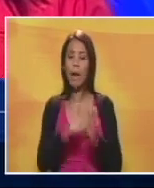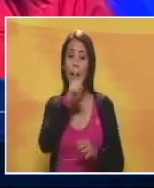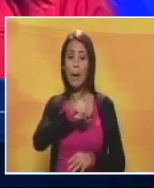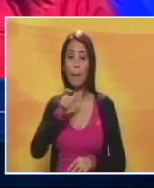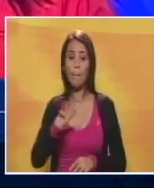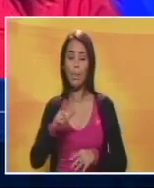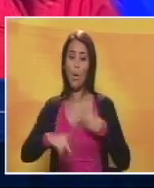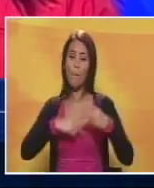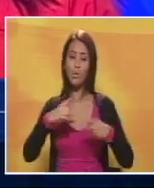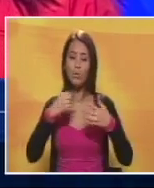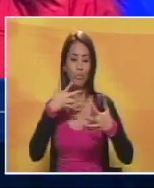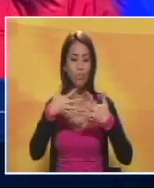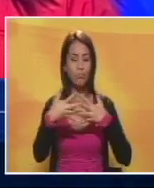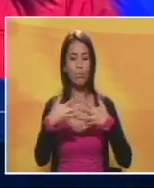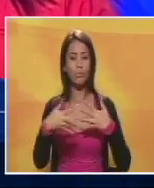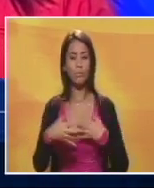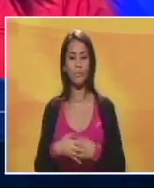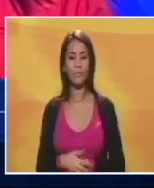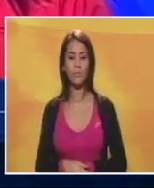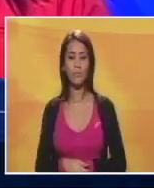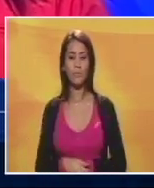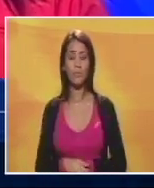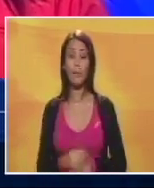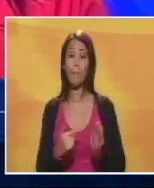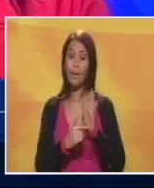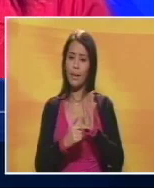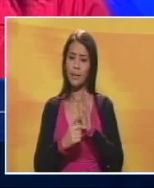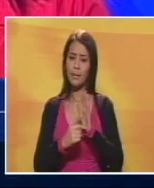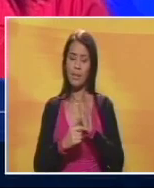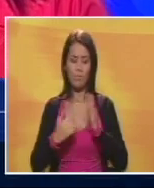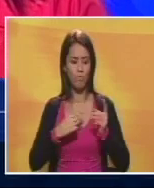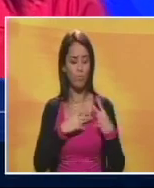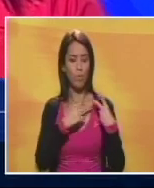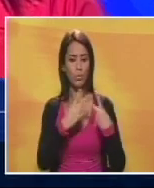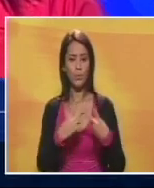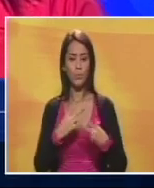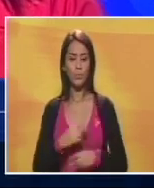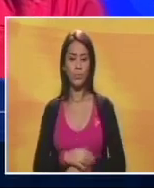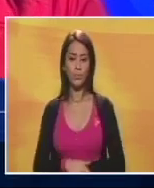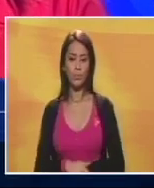un proceso transparente a través del cual puedan expresar su voluntad.